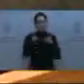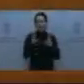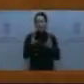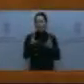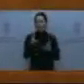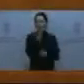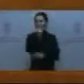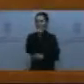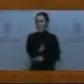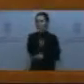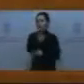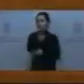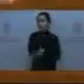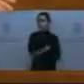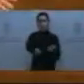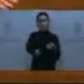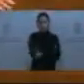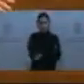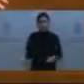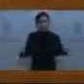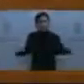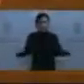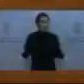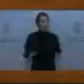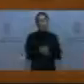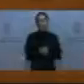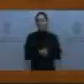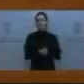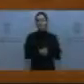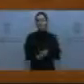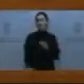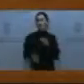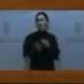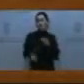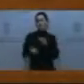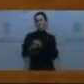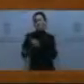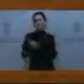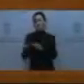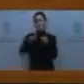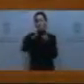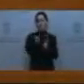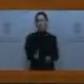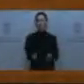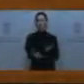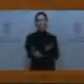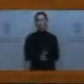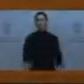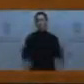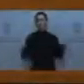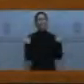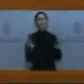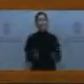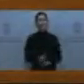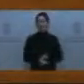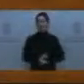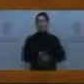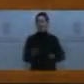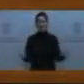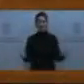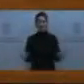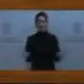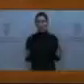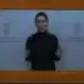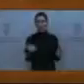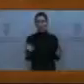votando el botón del sí. Y si uno no vota el botón del sí, las enmiendas que se meten a los presupuestos quedan en nada, en un brindis al sol o una